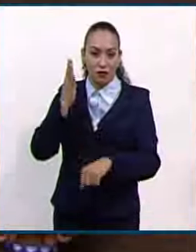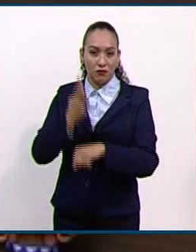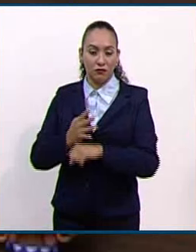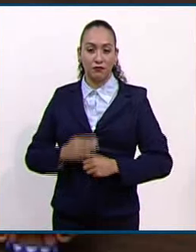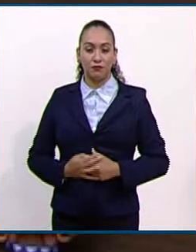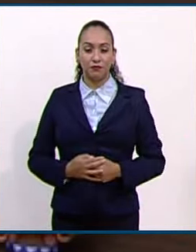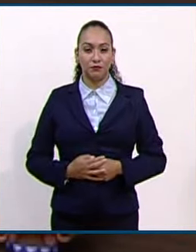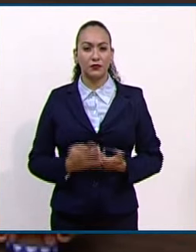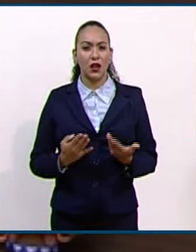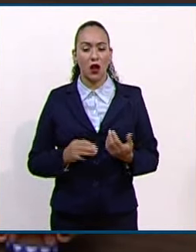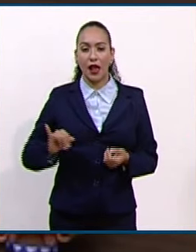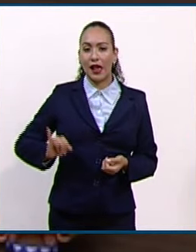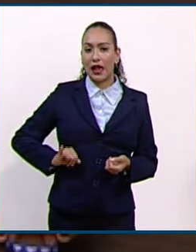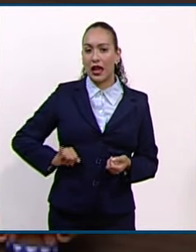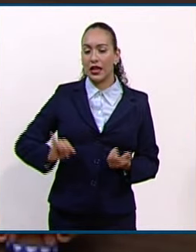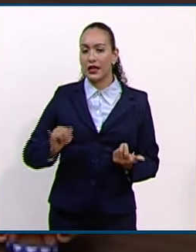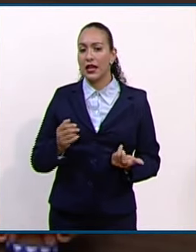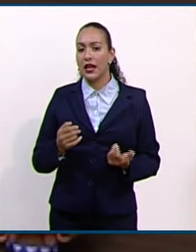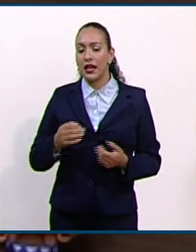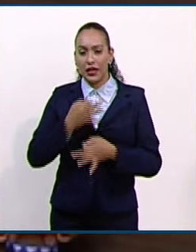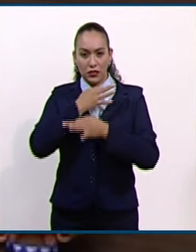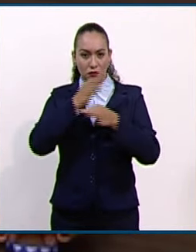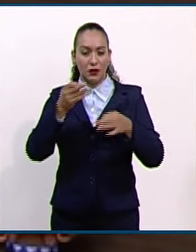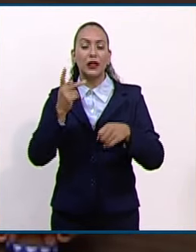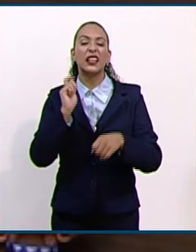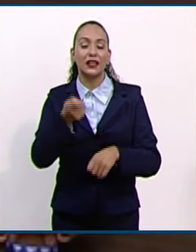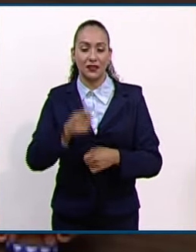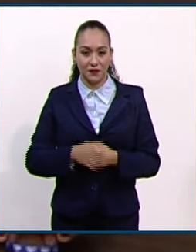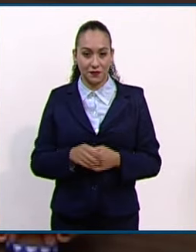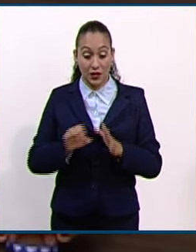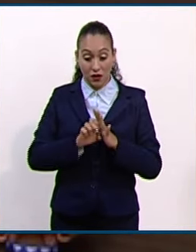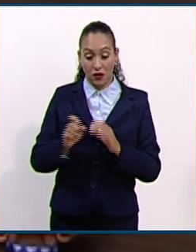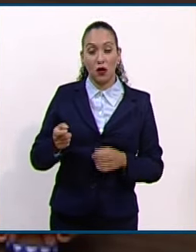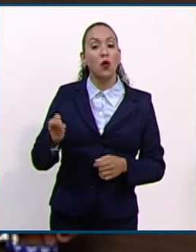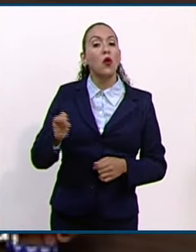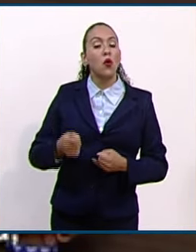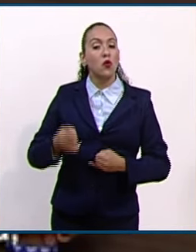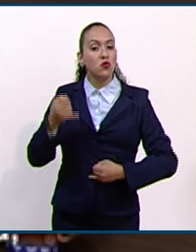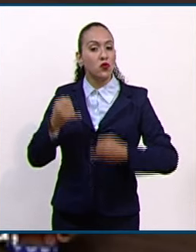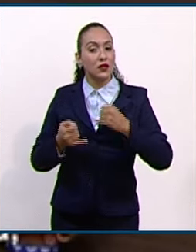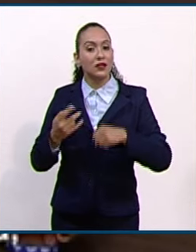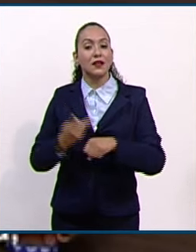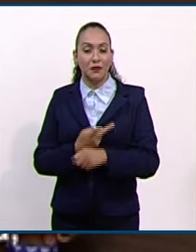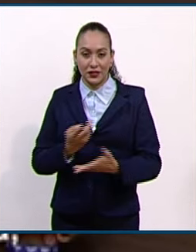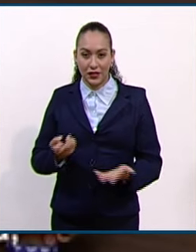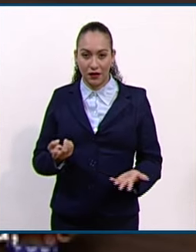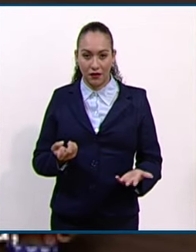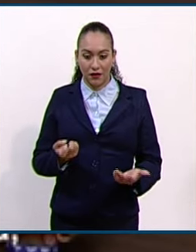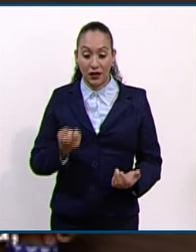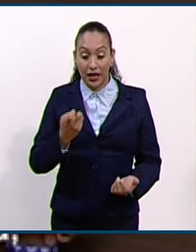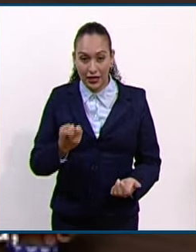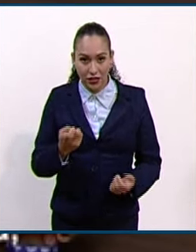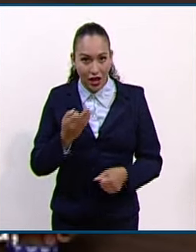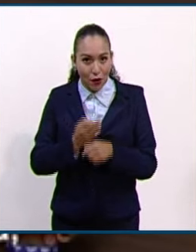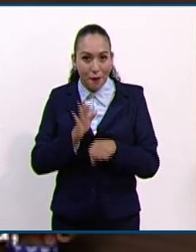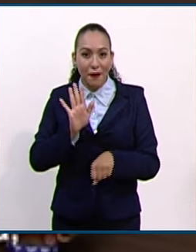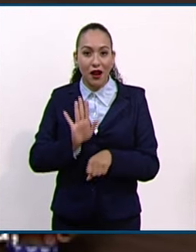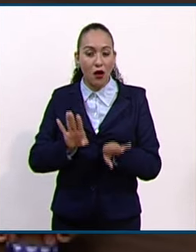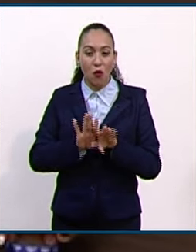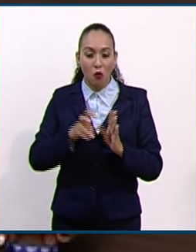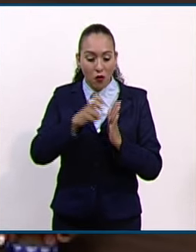¿Qué es el interés público? Cuando un juez actúa contra el interés público, esa es una determinación que no queda claro en